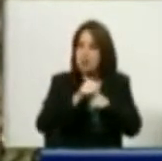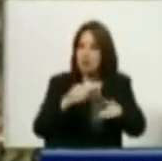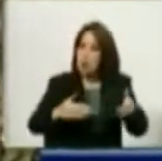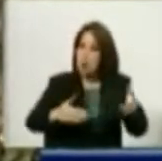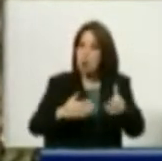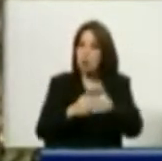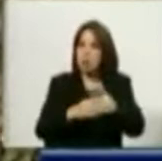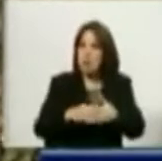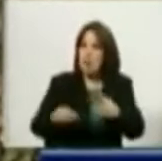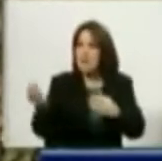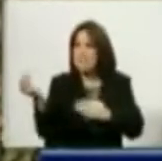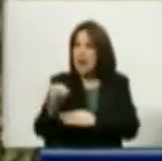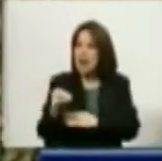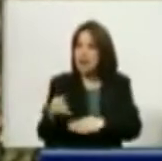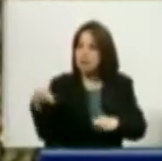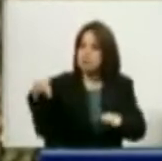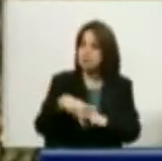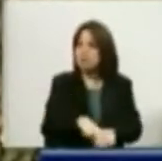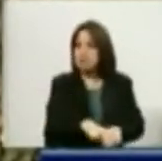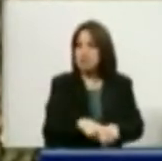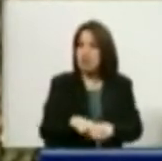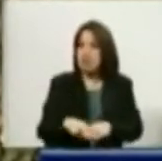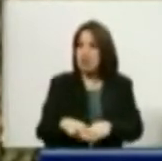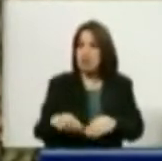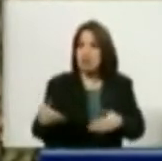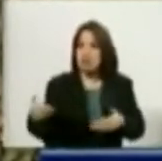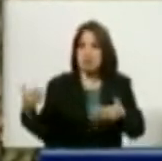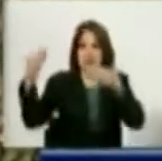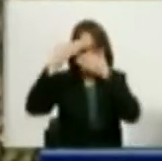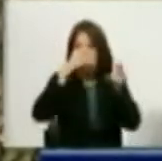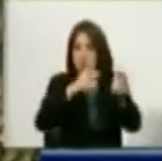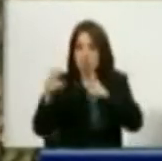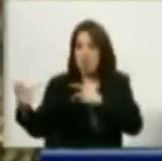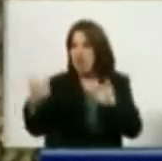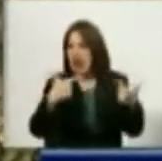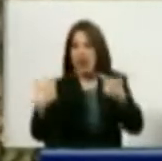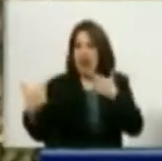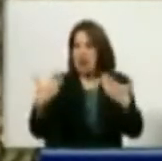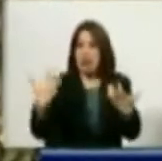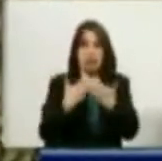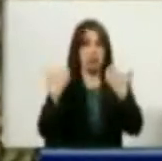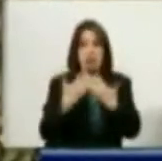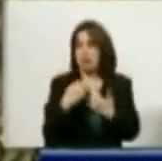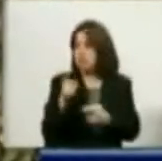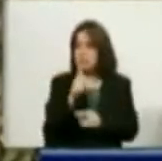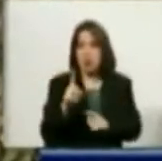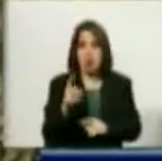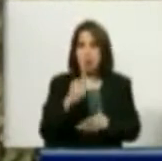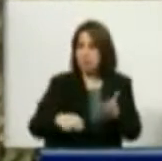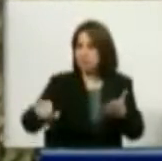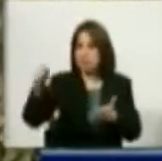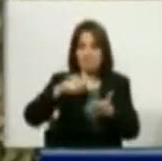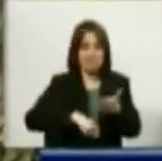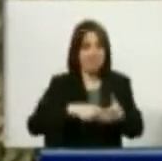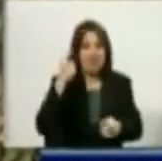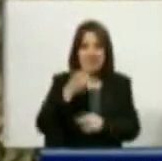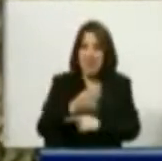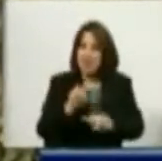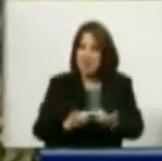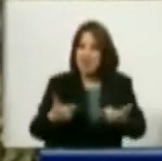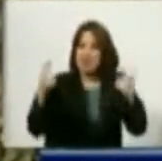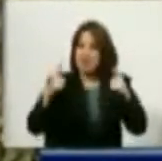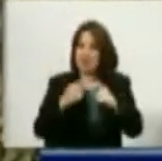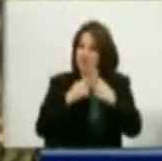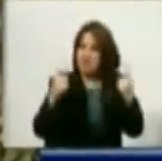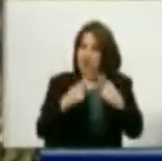Chávez ese día creo que lo sentenciaron lo sentenció el imperialismo y comenzaron a trabajar algunas personas que estaban al lado de él para